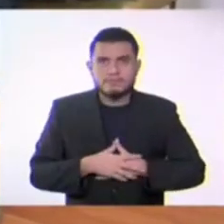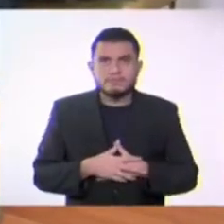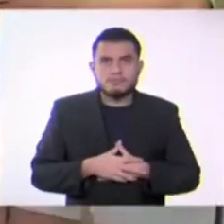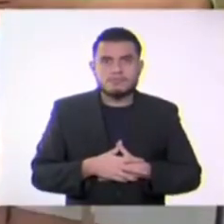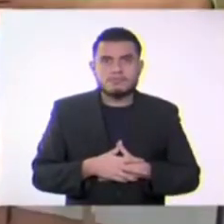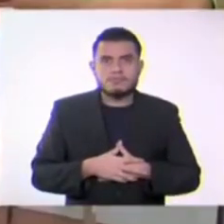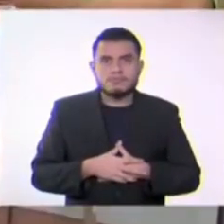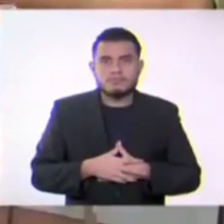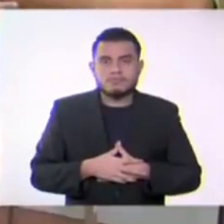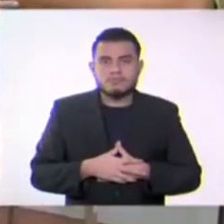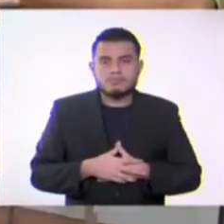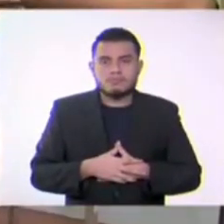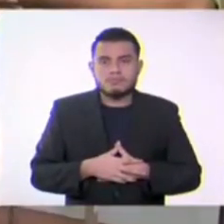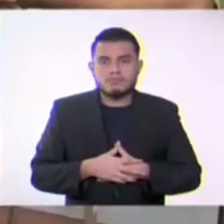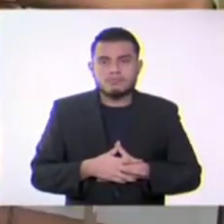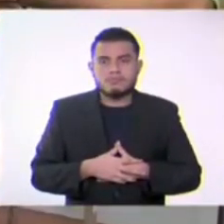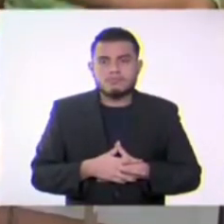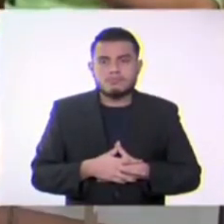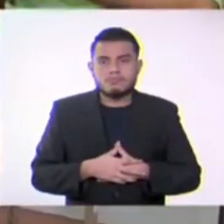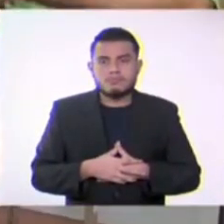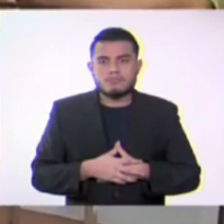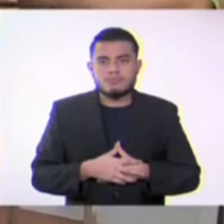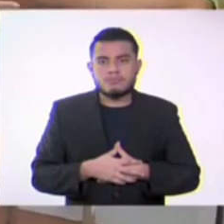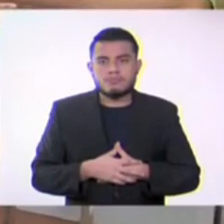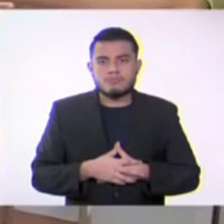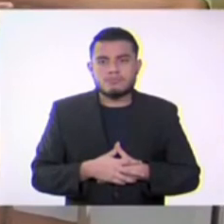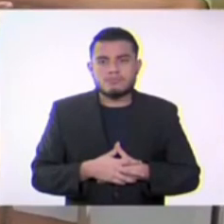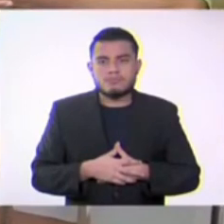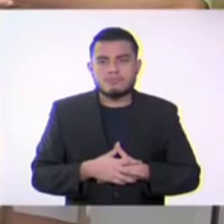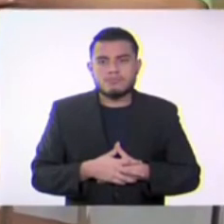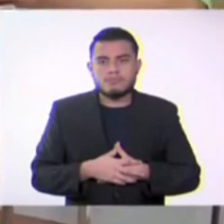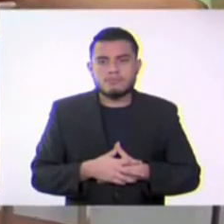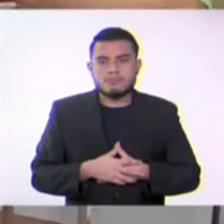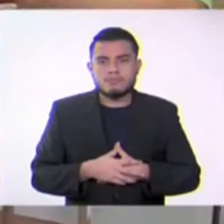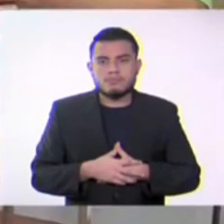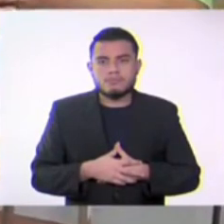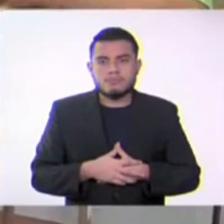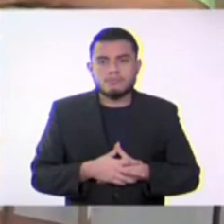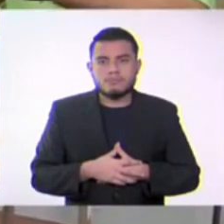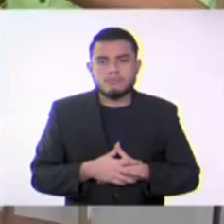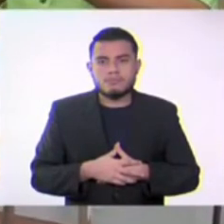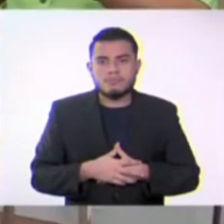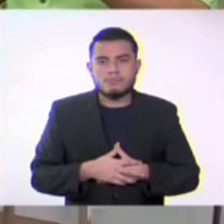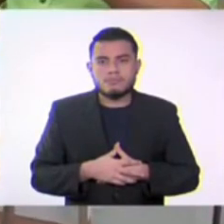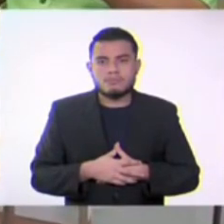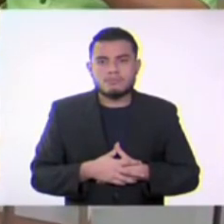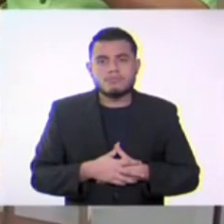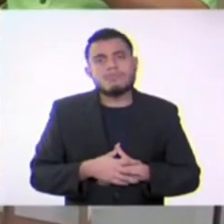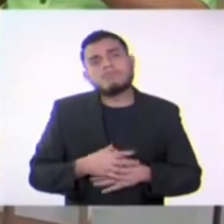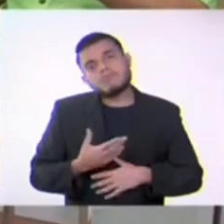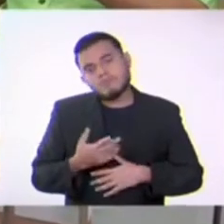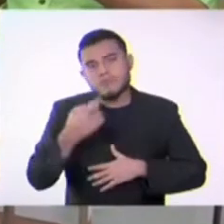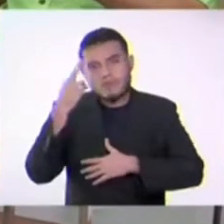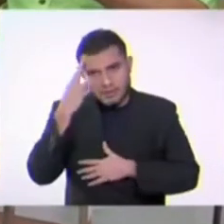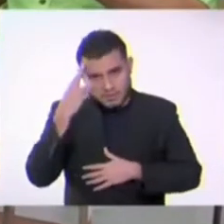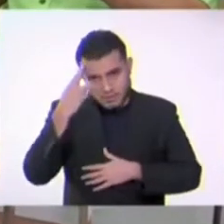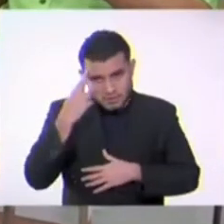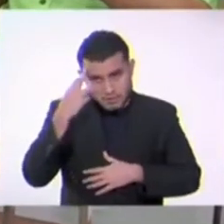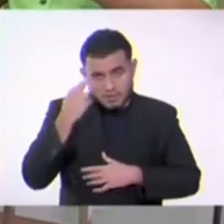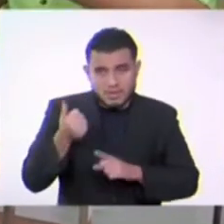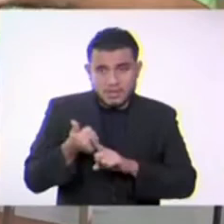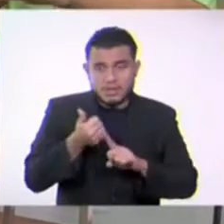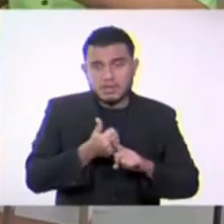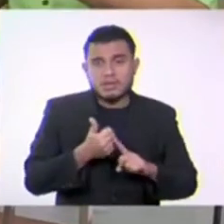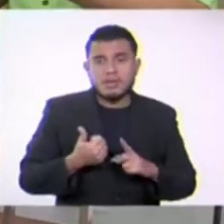estudiantes también? La reflexión es algo que cada estudiante debería de hacer,